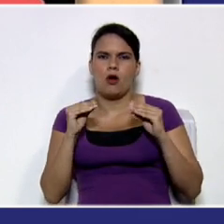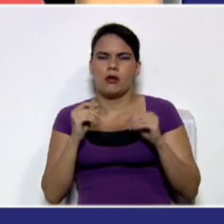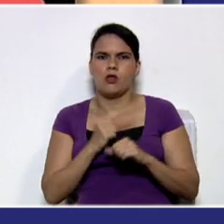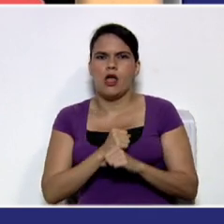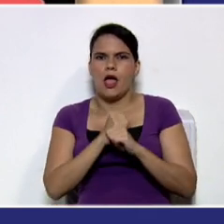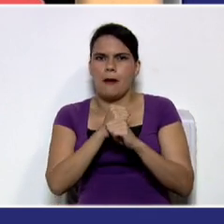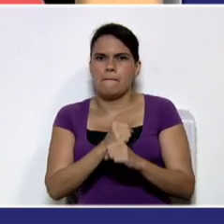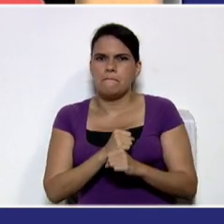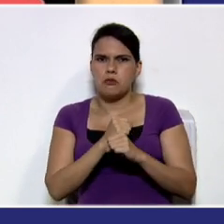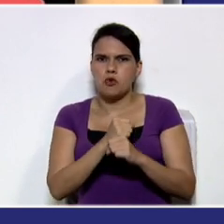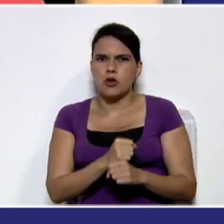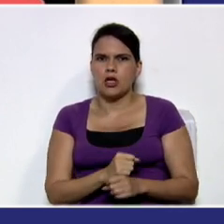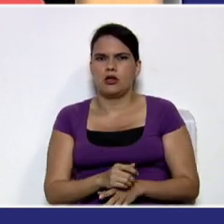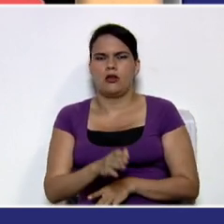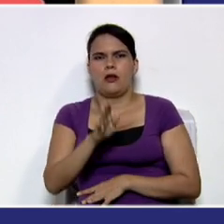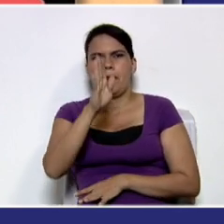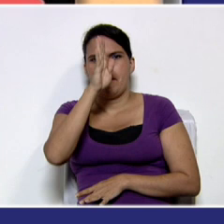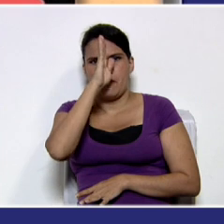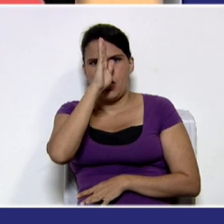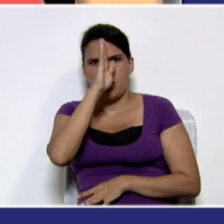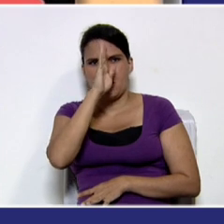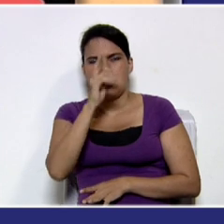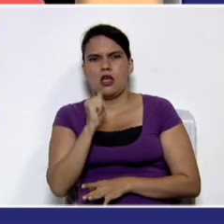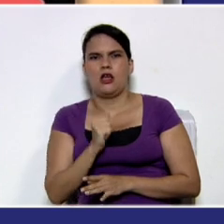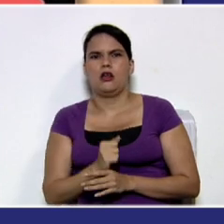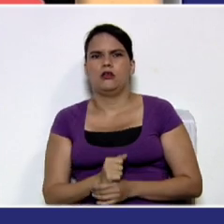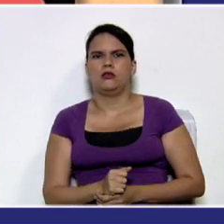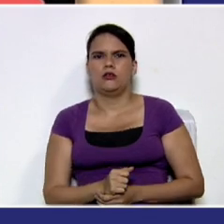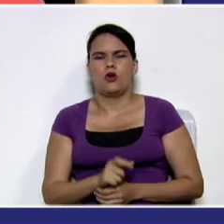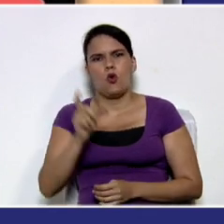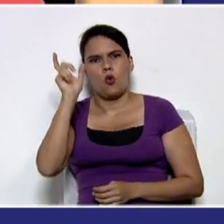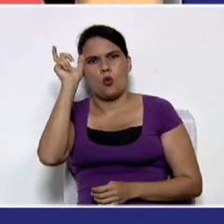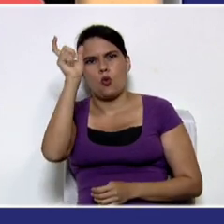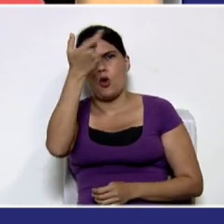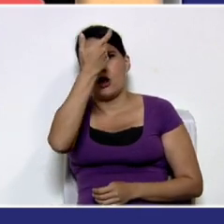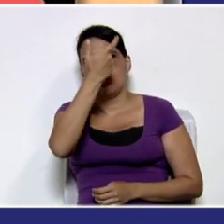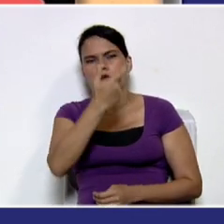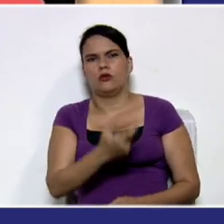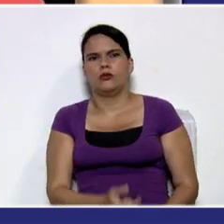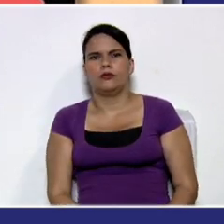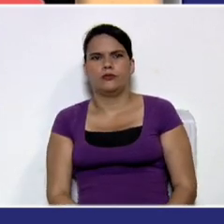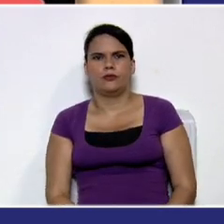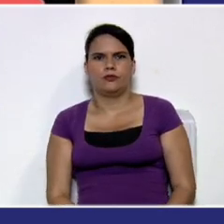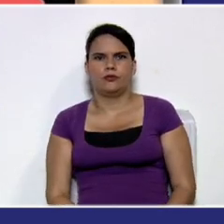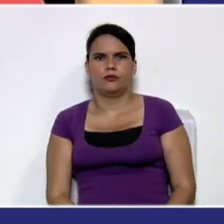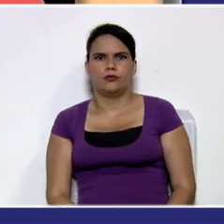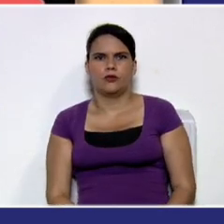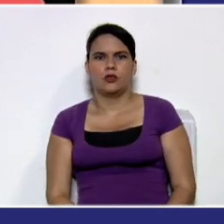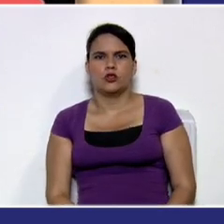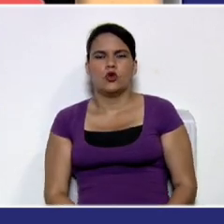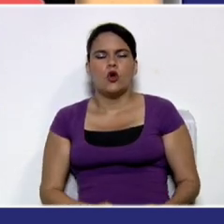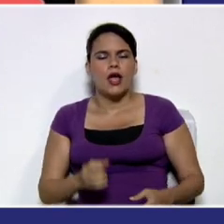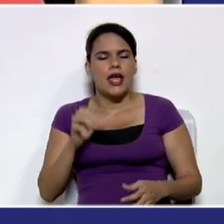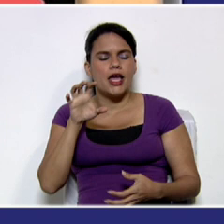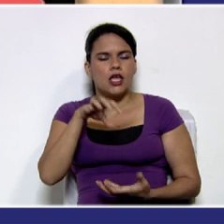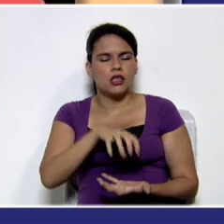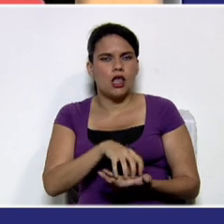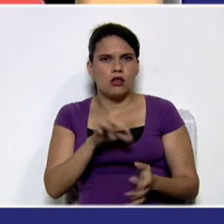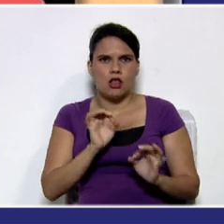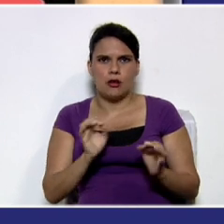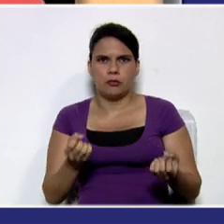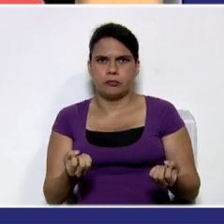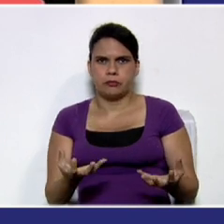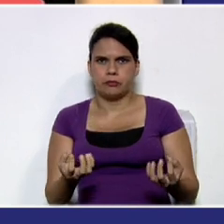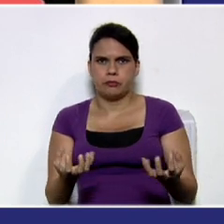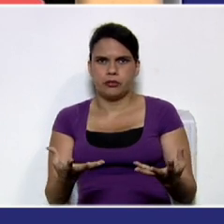Apure, Barinas, Guárico, y son estados plenamente de llanuras. Y